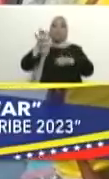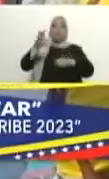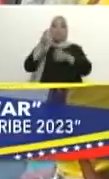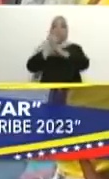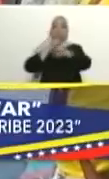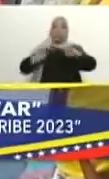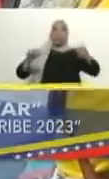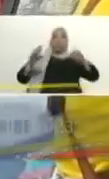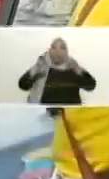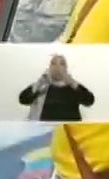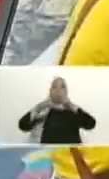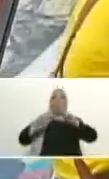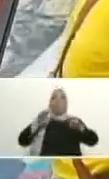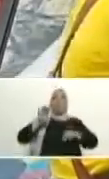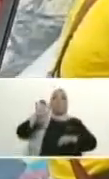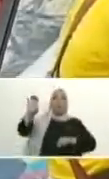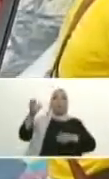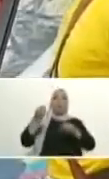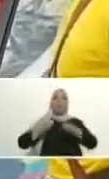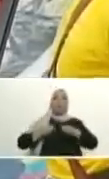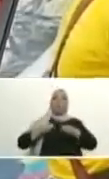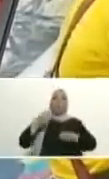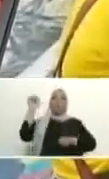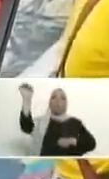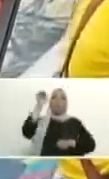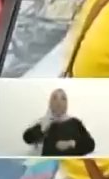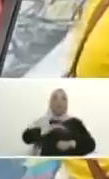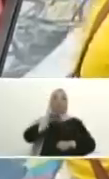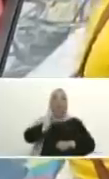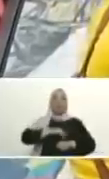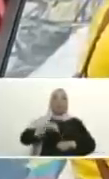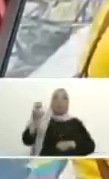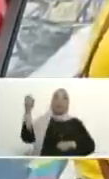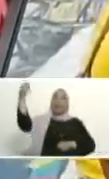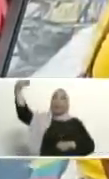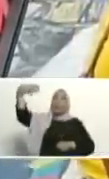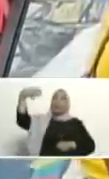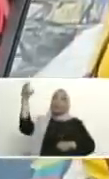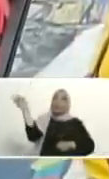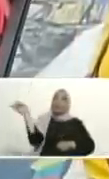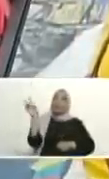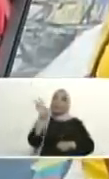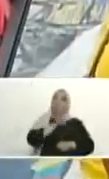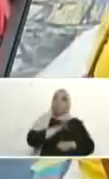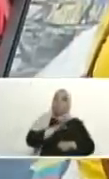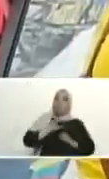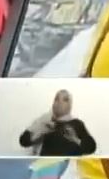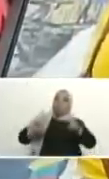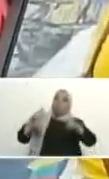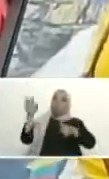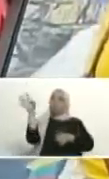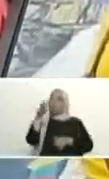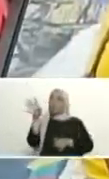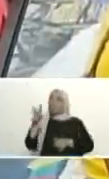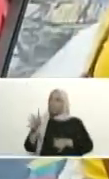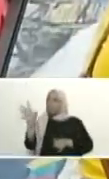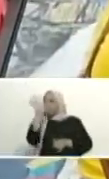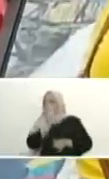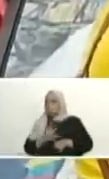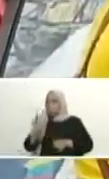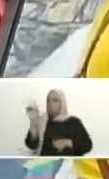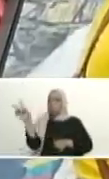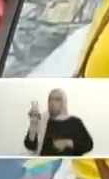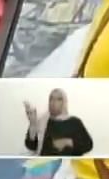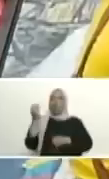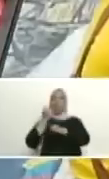Independencia y patria socialista. Viviremos y venceremos. El sol de Venezuela nace en el Esequibo. Nace en el Esequibo. Independencia o